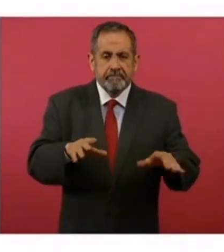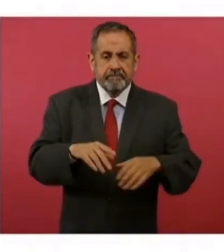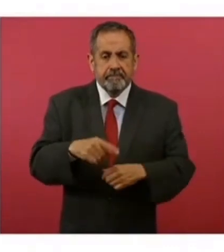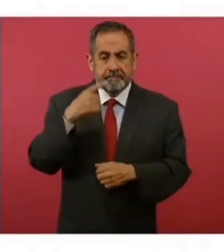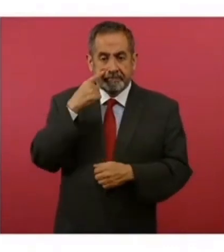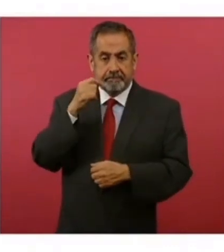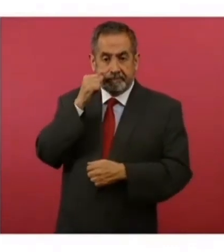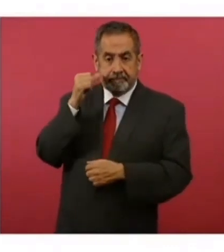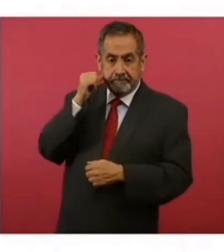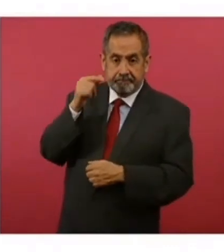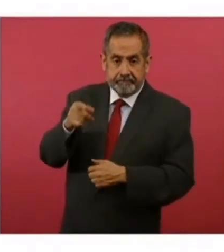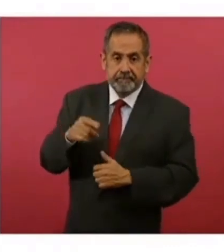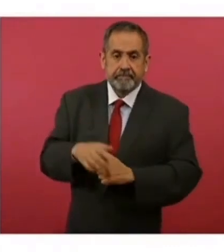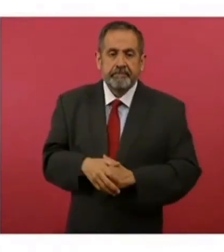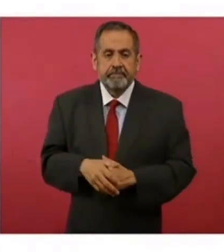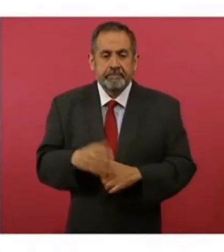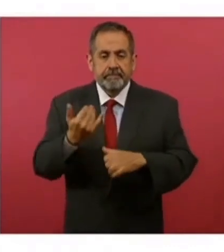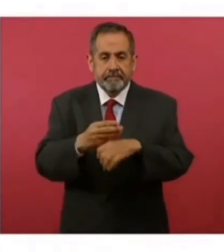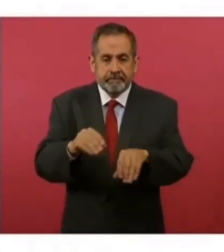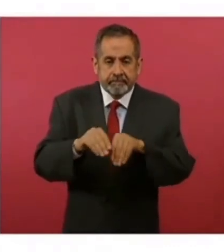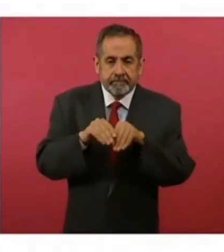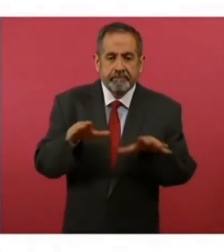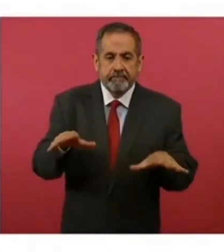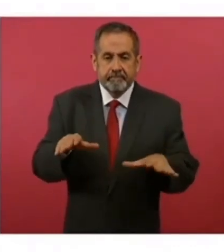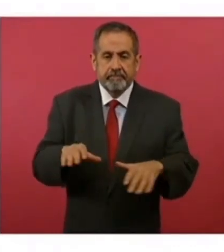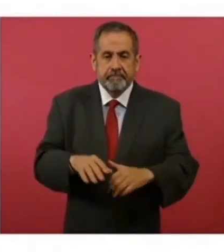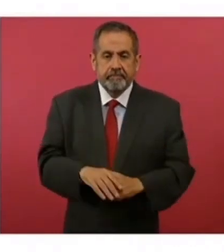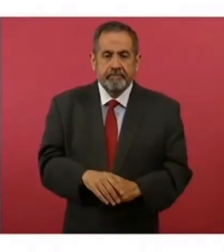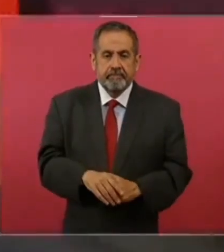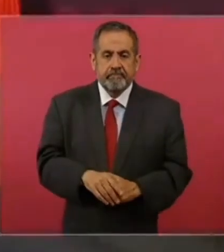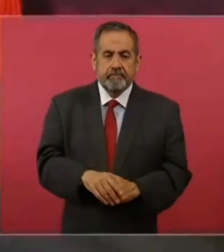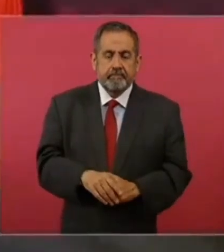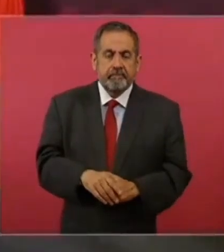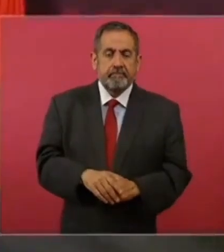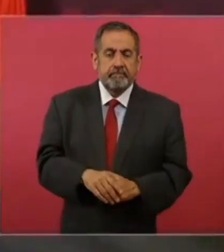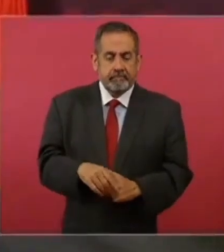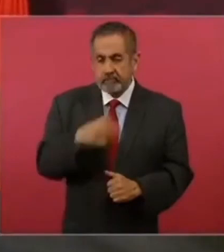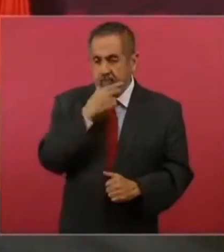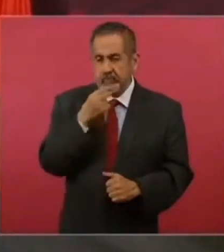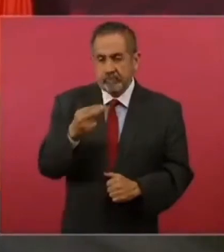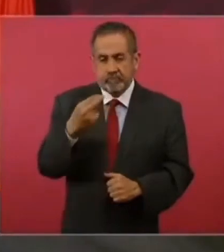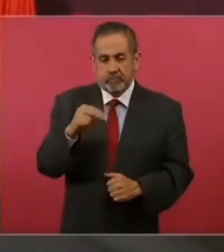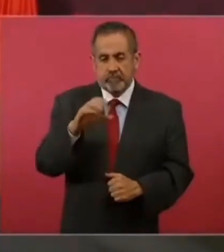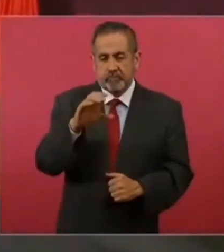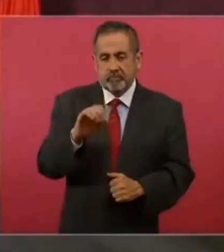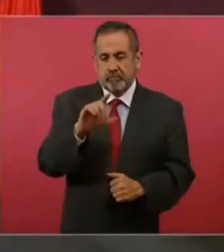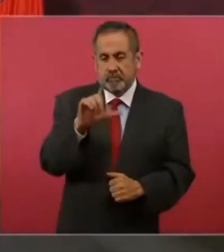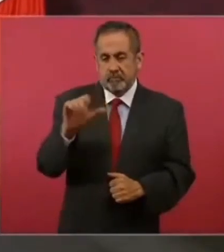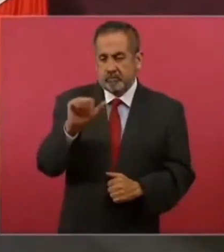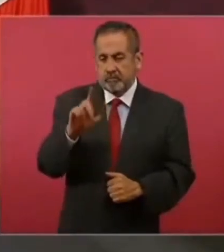Ayer dieron a conocer de que este señor Collado